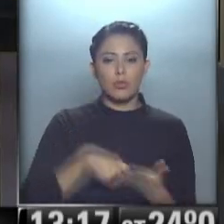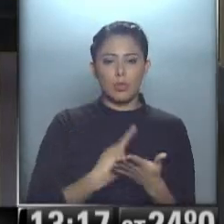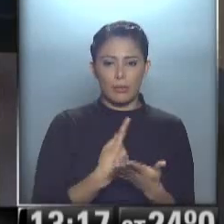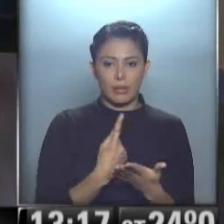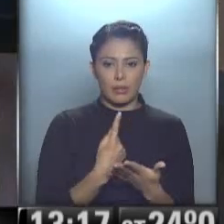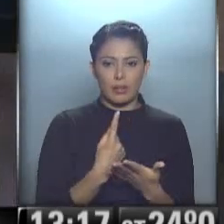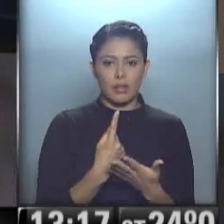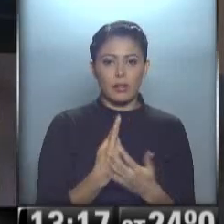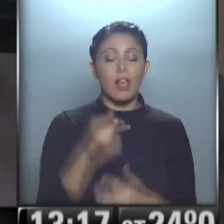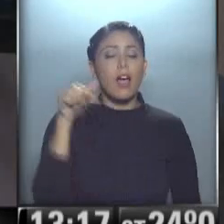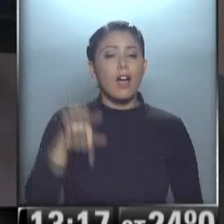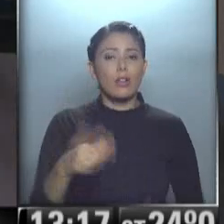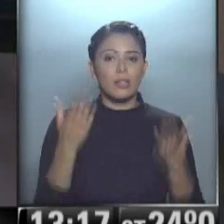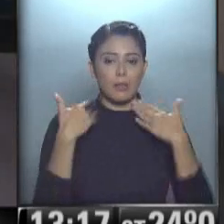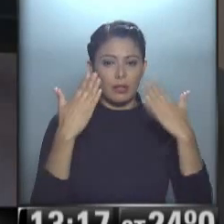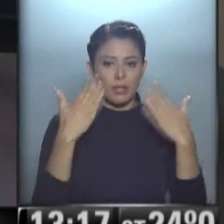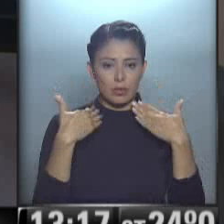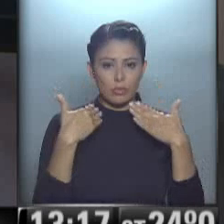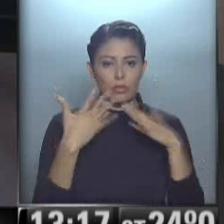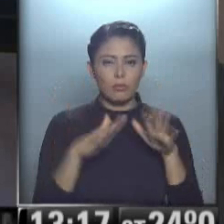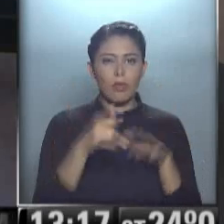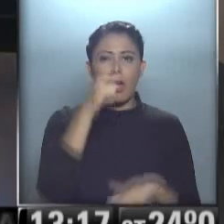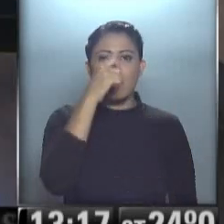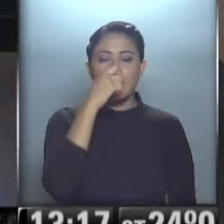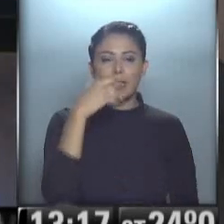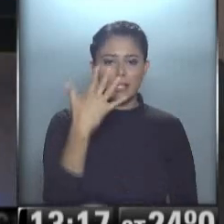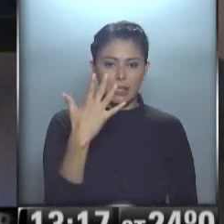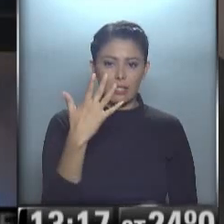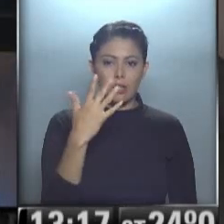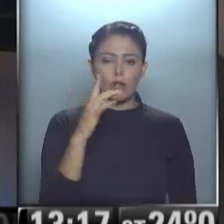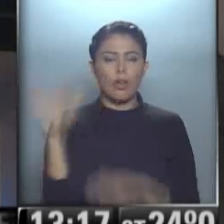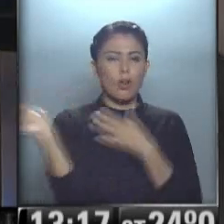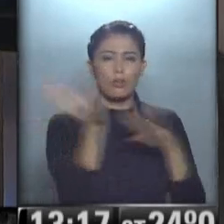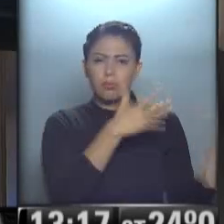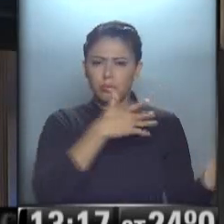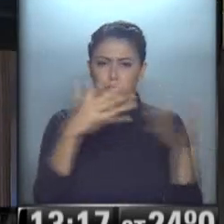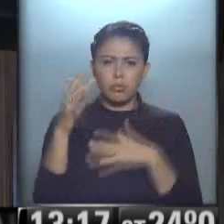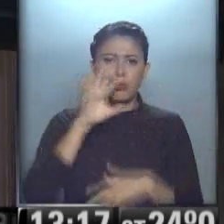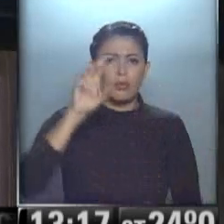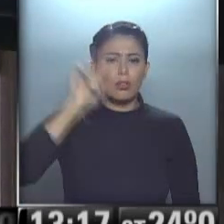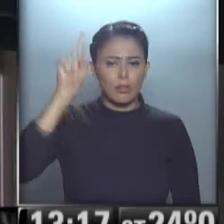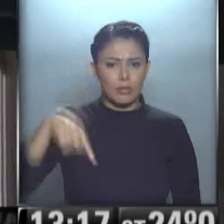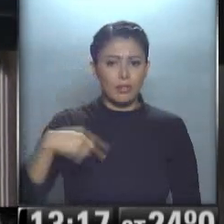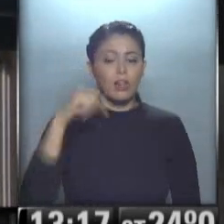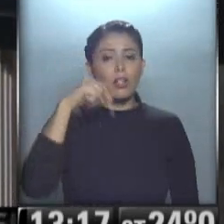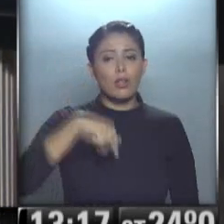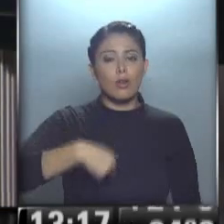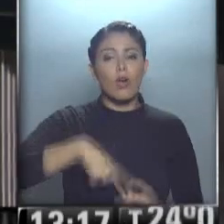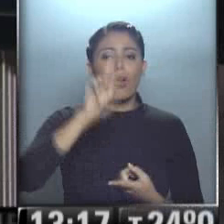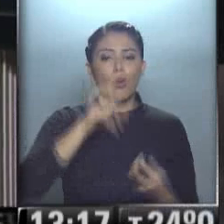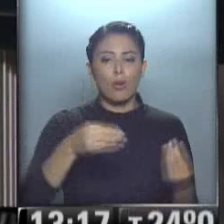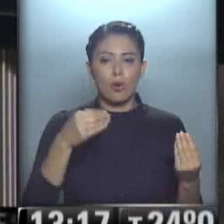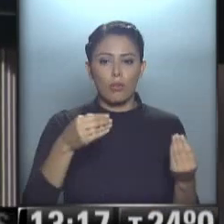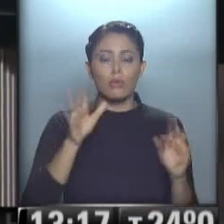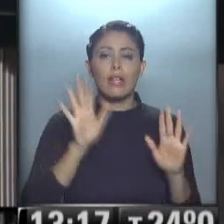Buenos Aires, donde ahora la temperatura ronda los 25 grados, hay bastante viento del noreste y para lo que resta de la jornada